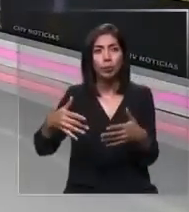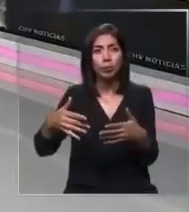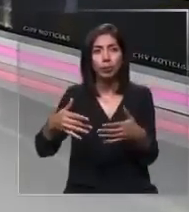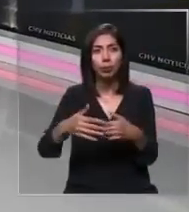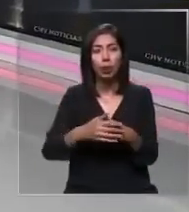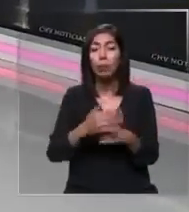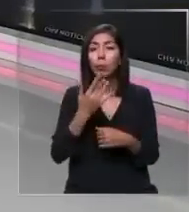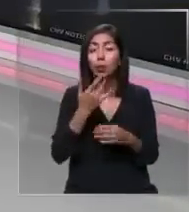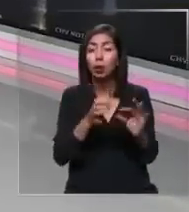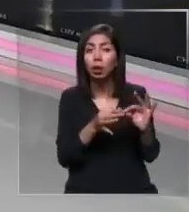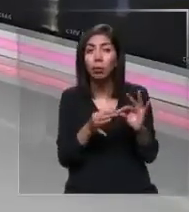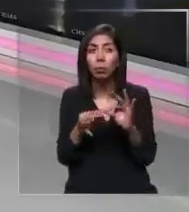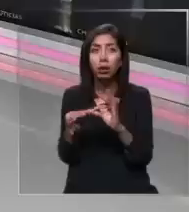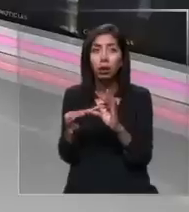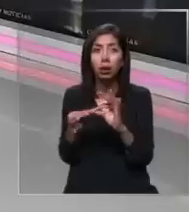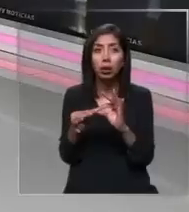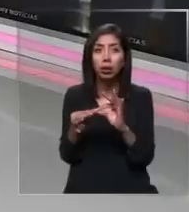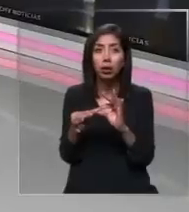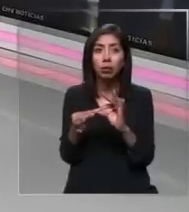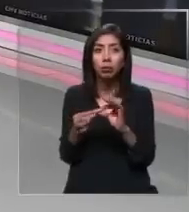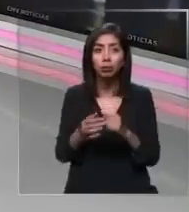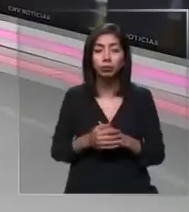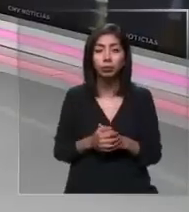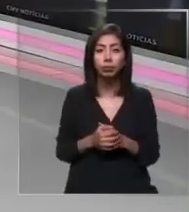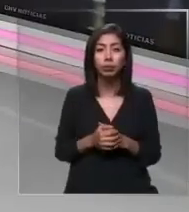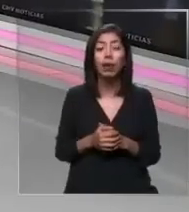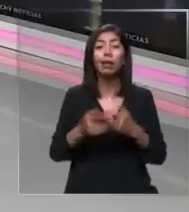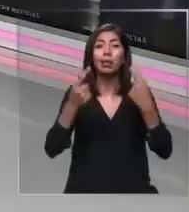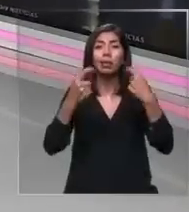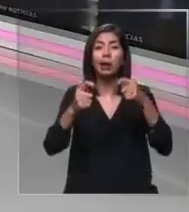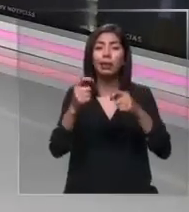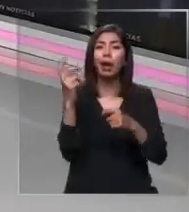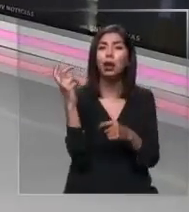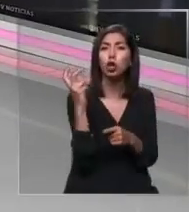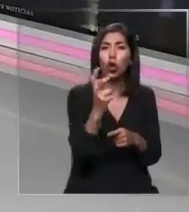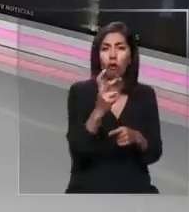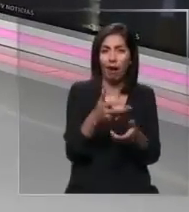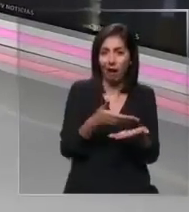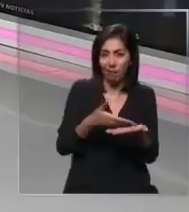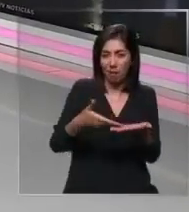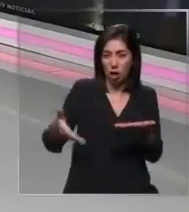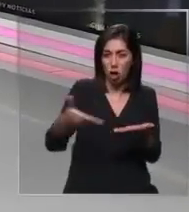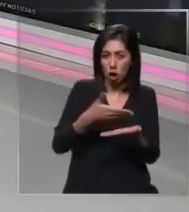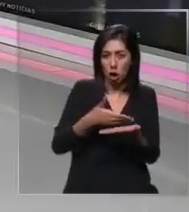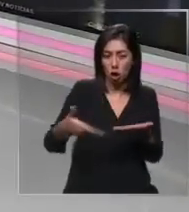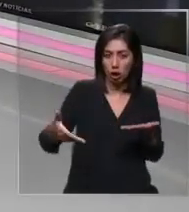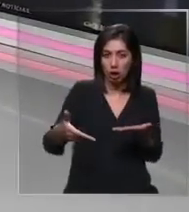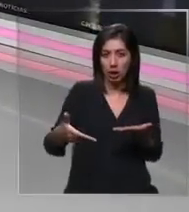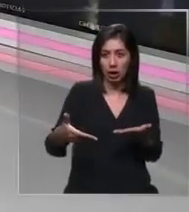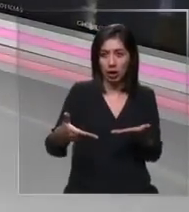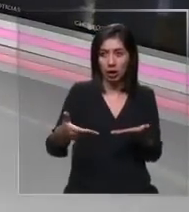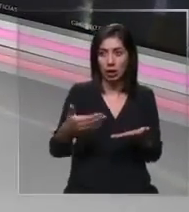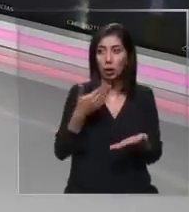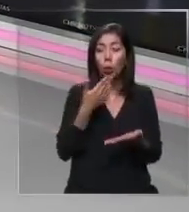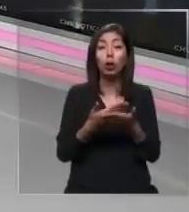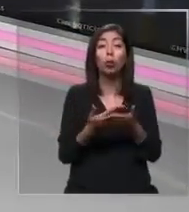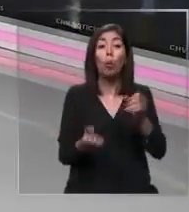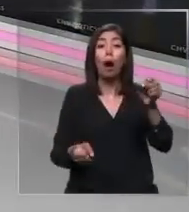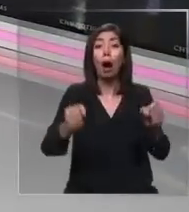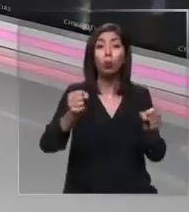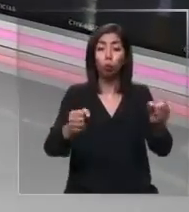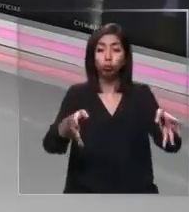raíz justamente de un intento fallido de un robo millonario anterior, precisamente un ataque a un camión de transporte de